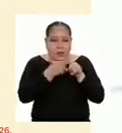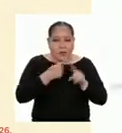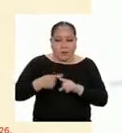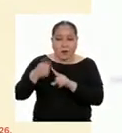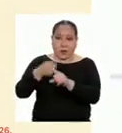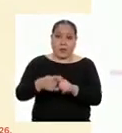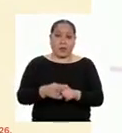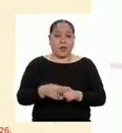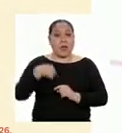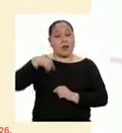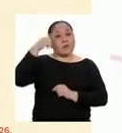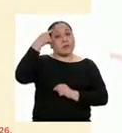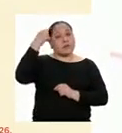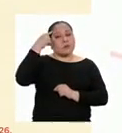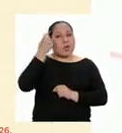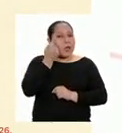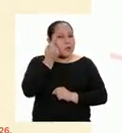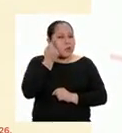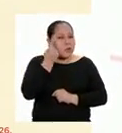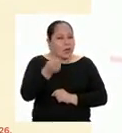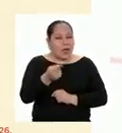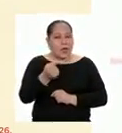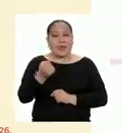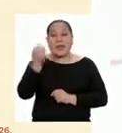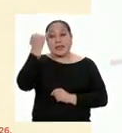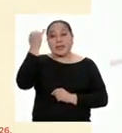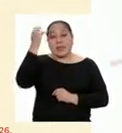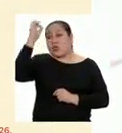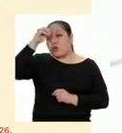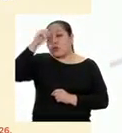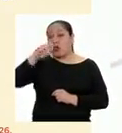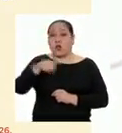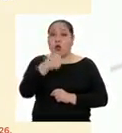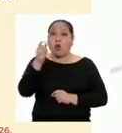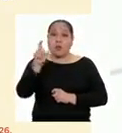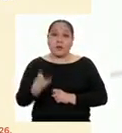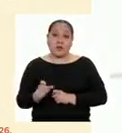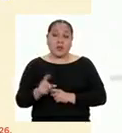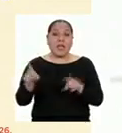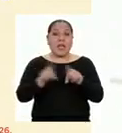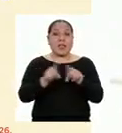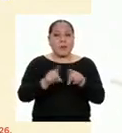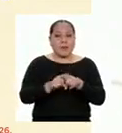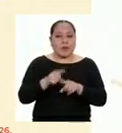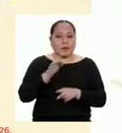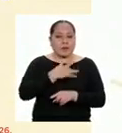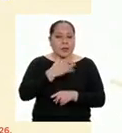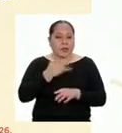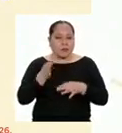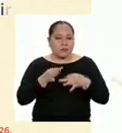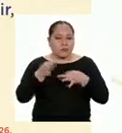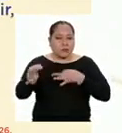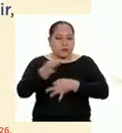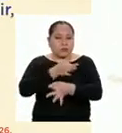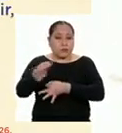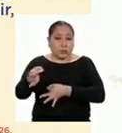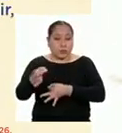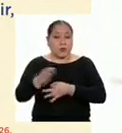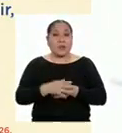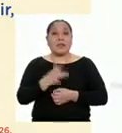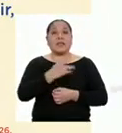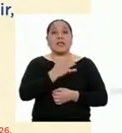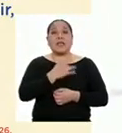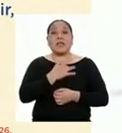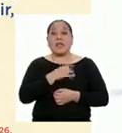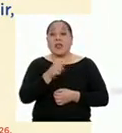la capacidad para comprender el punto de vista de otra persona, y también el poder ponerse en el lugar del otro, es decir,